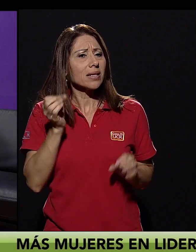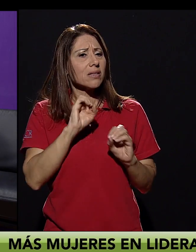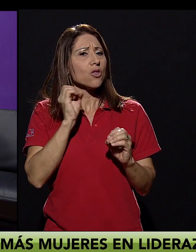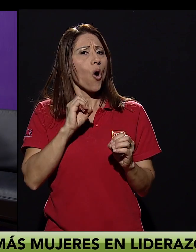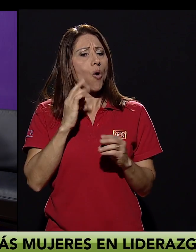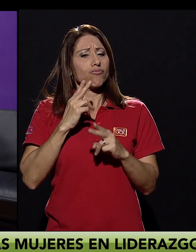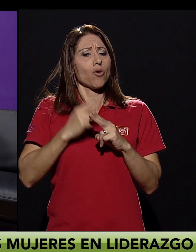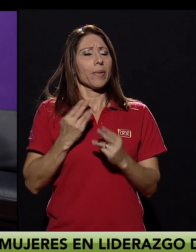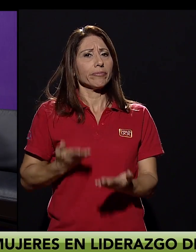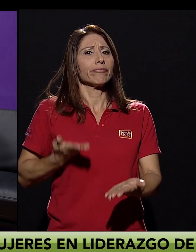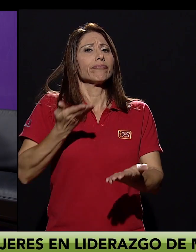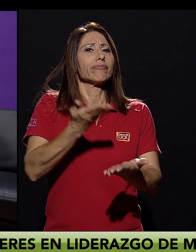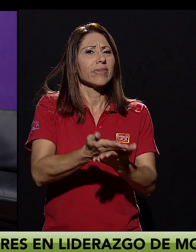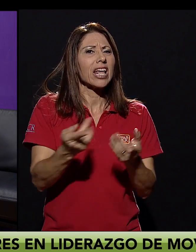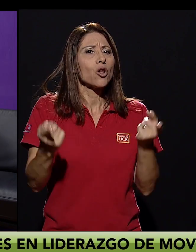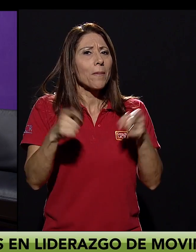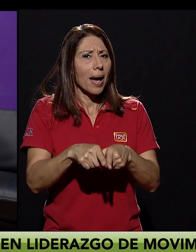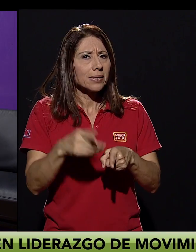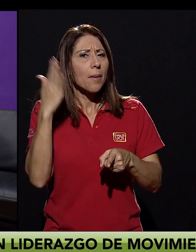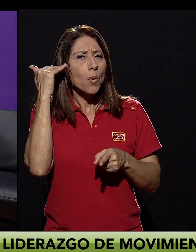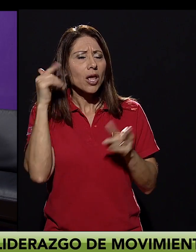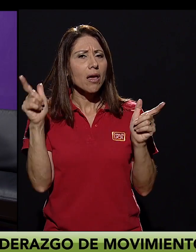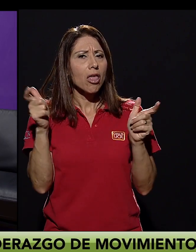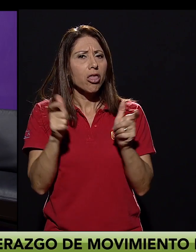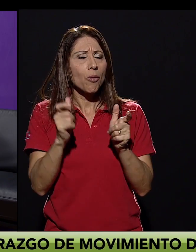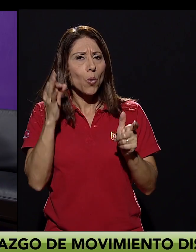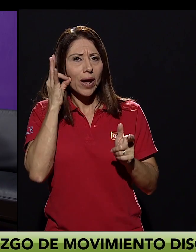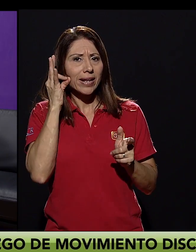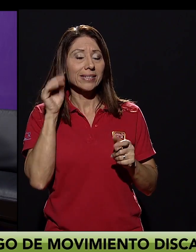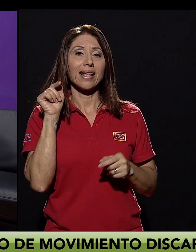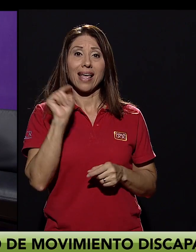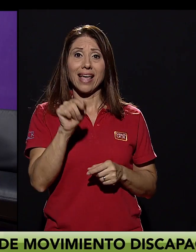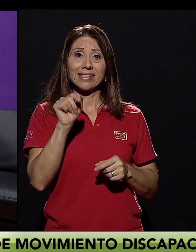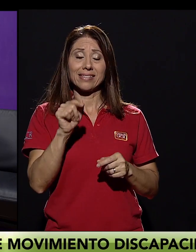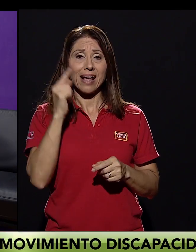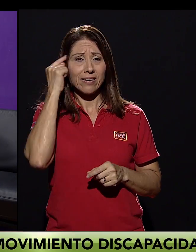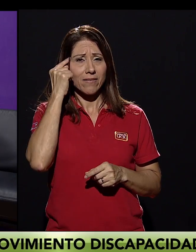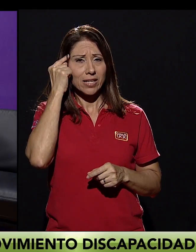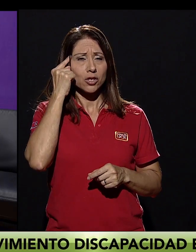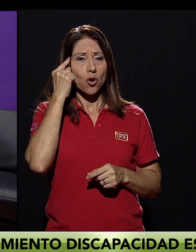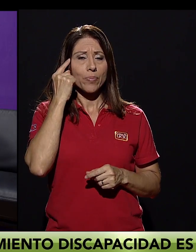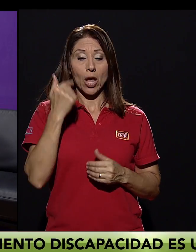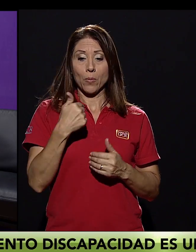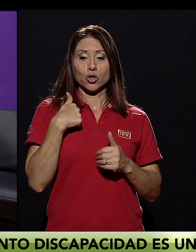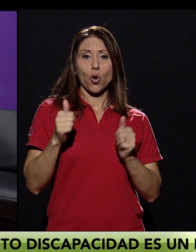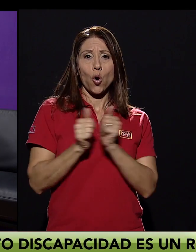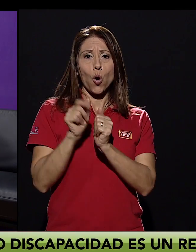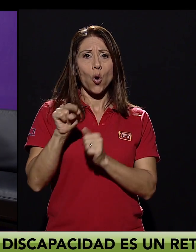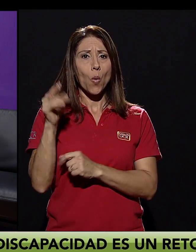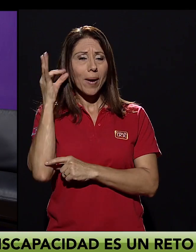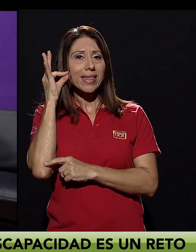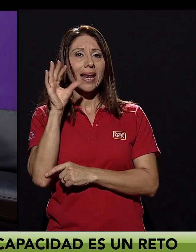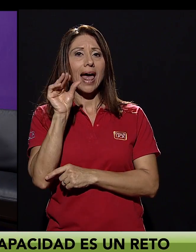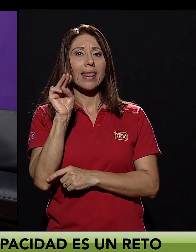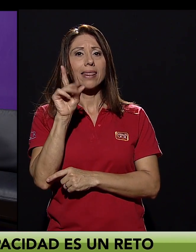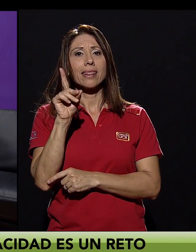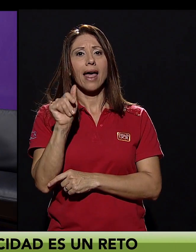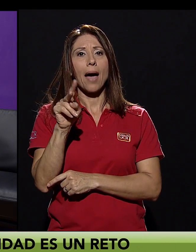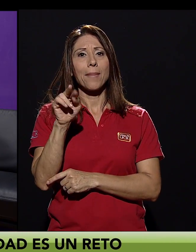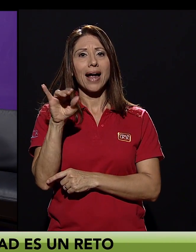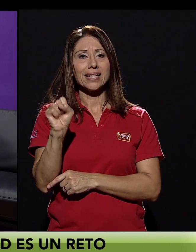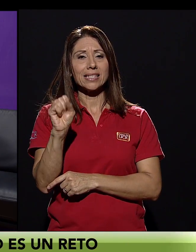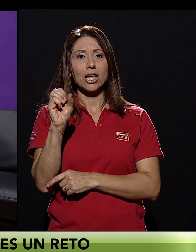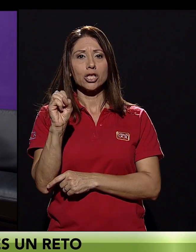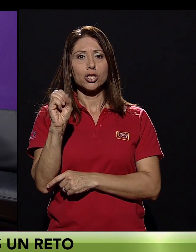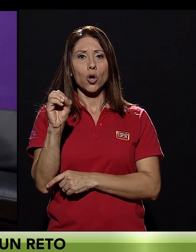nos pasa en la región y en el mundo que lo que menos hay son mujeres? Esa reflexión, digamos, yo estoy junto con la compañera Mari